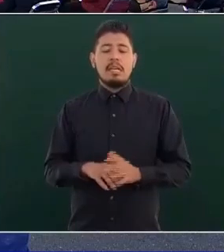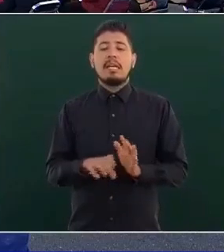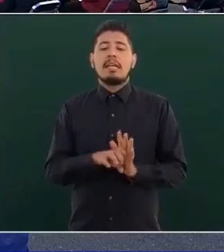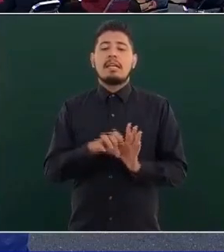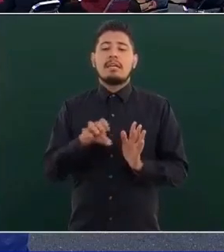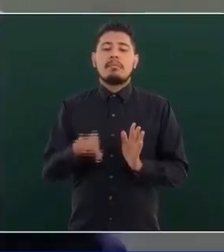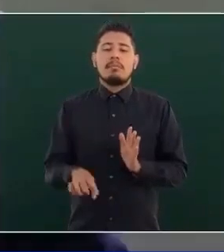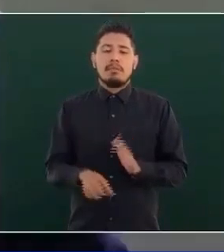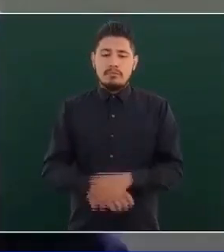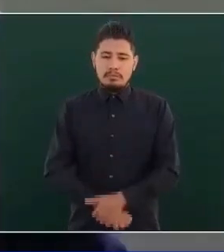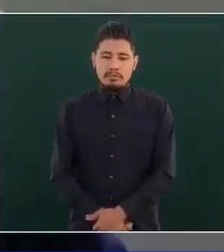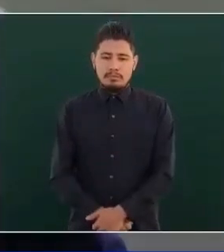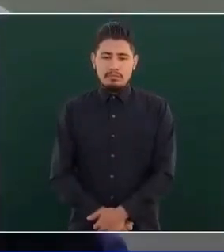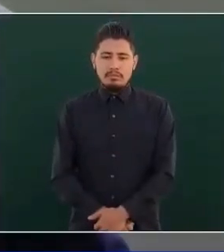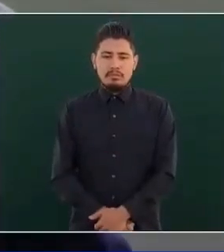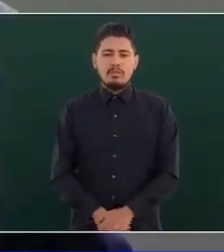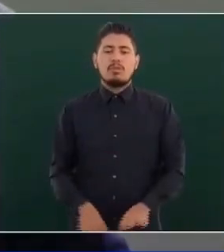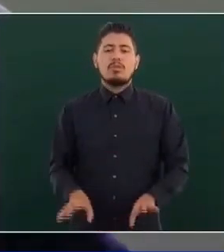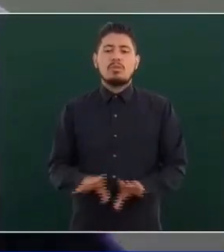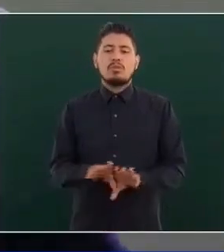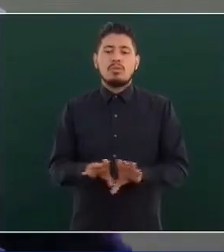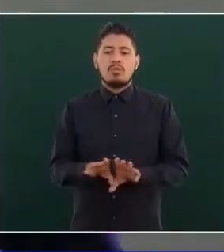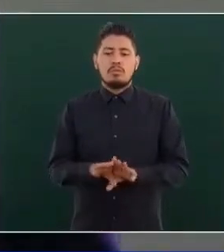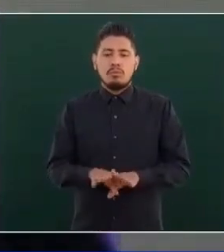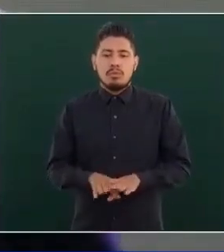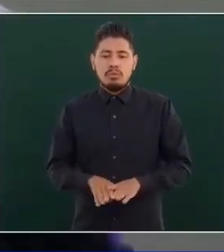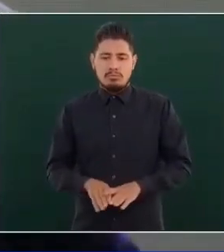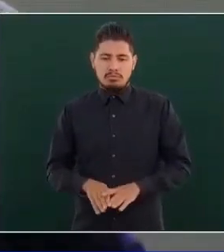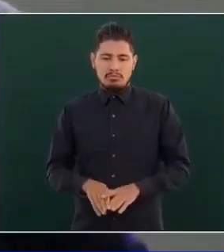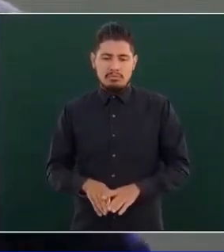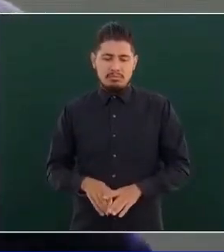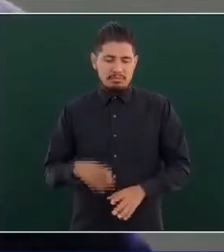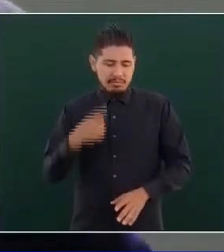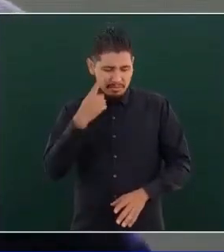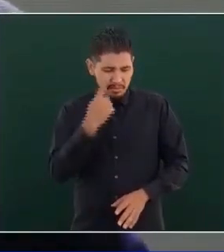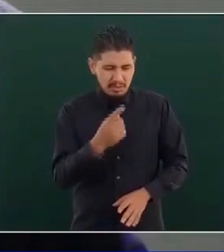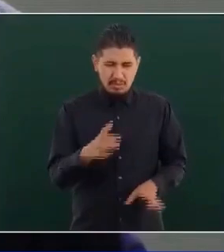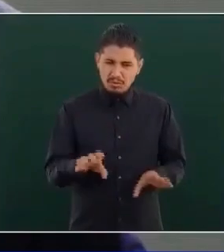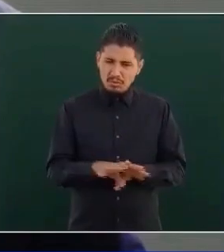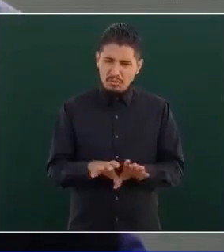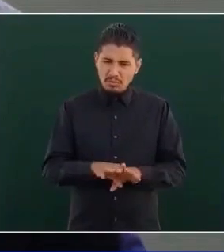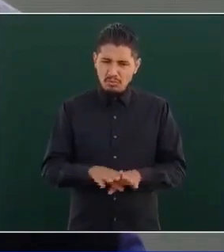ejemplo de cómo se atrevieron